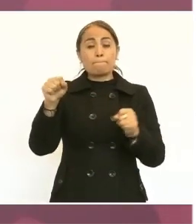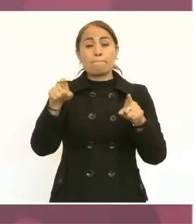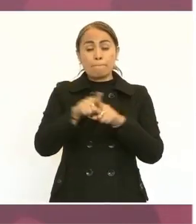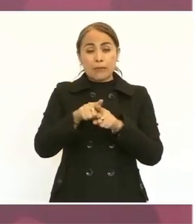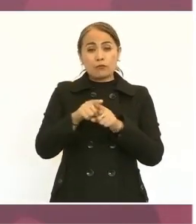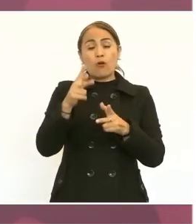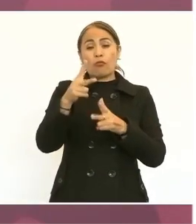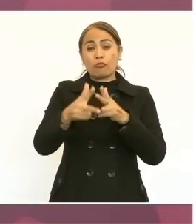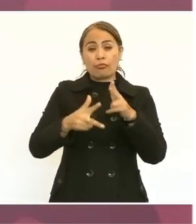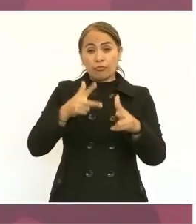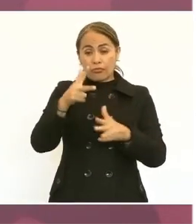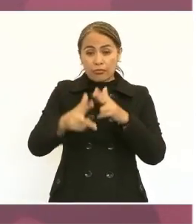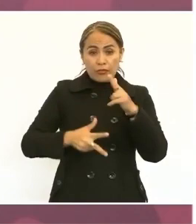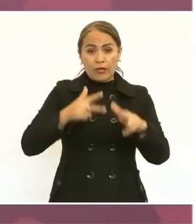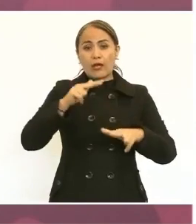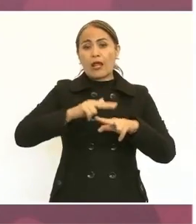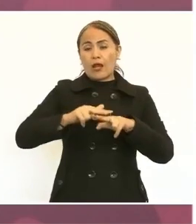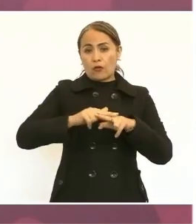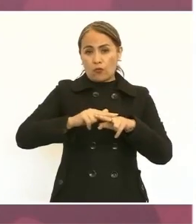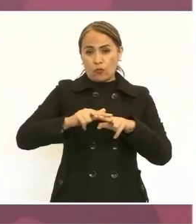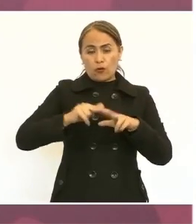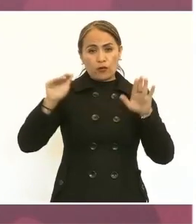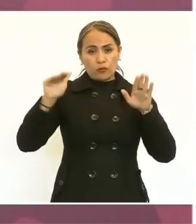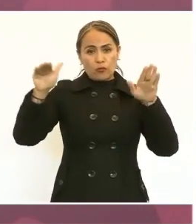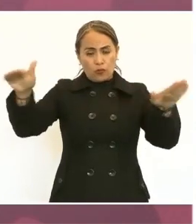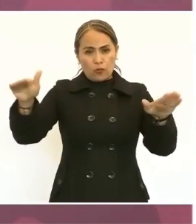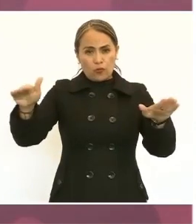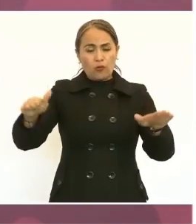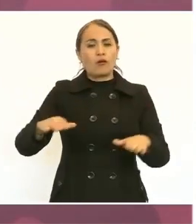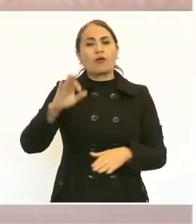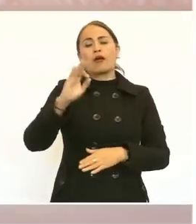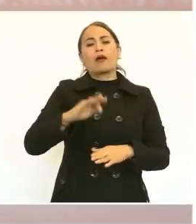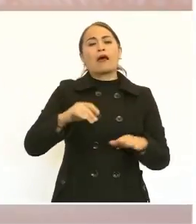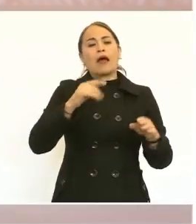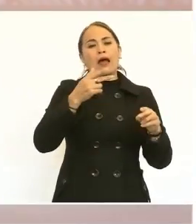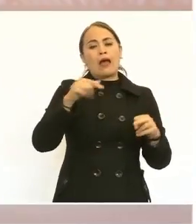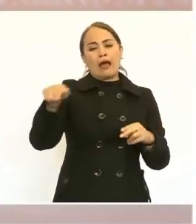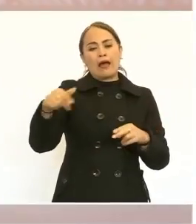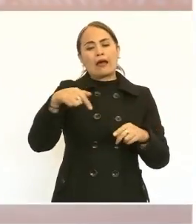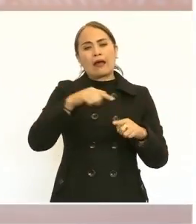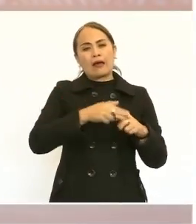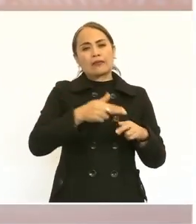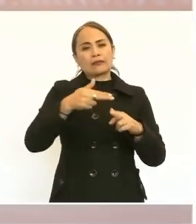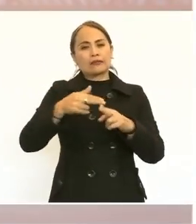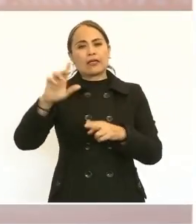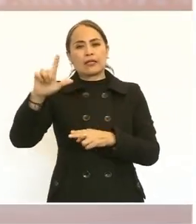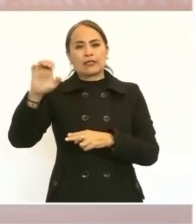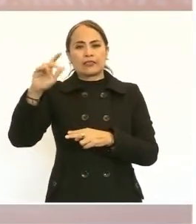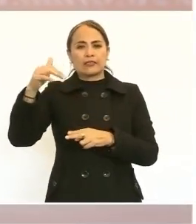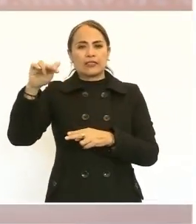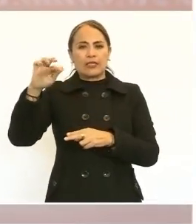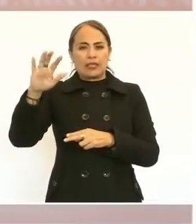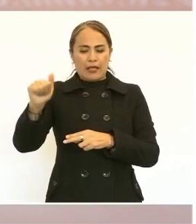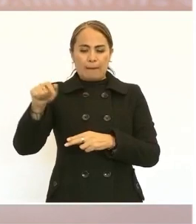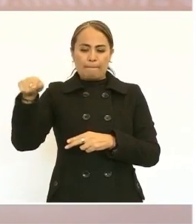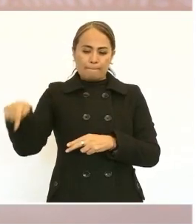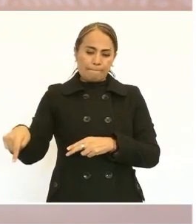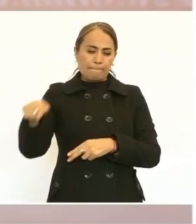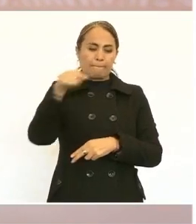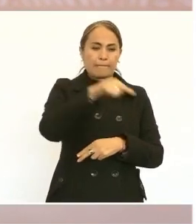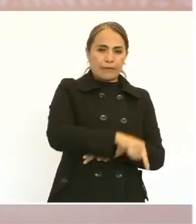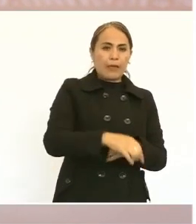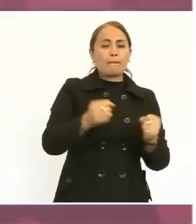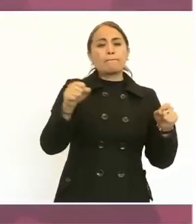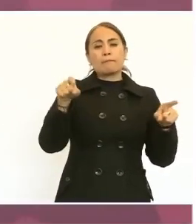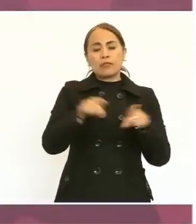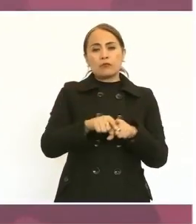del aeropuerto Felipe Ángeles a Lechería para que se pueda ir del nuevo aeropuerto hasta Buena Vista,